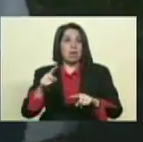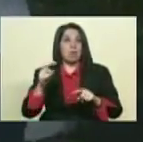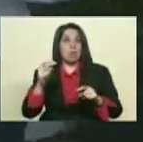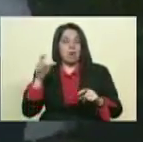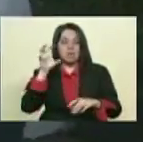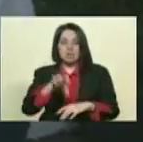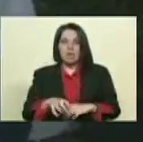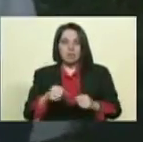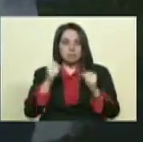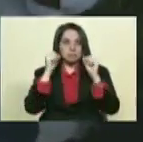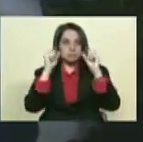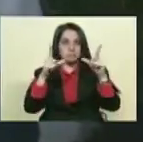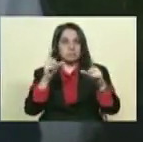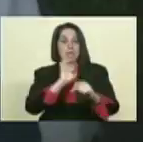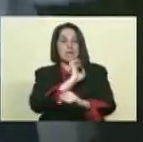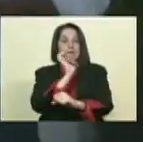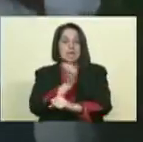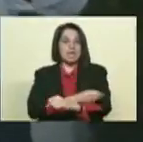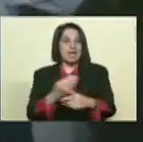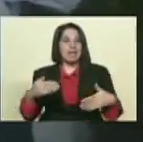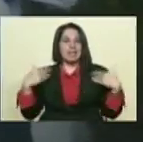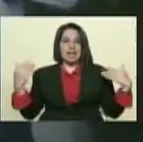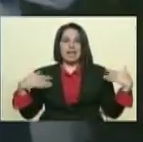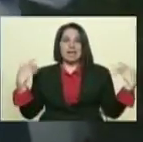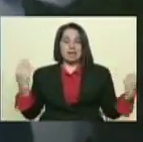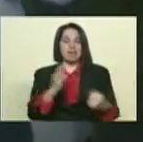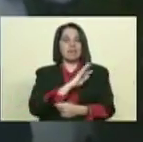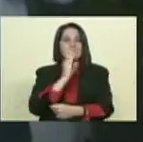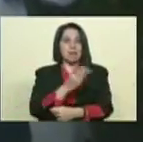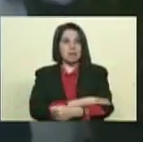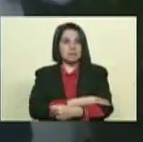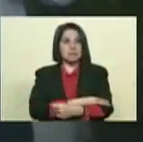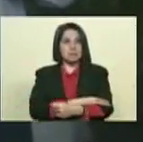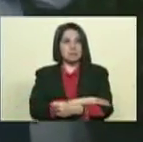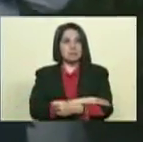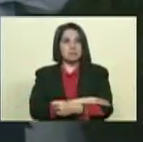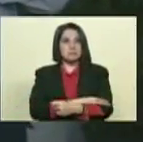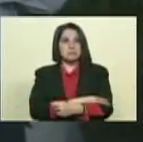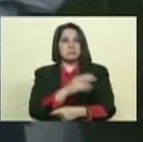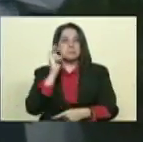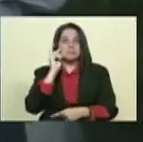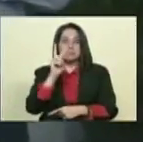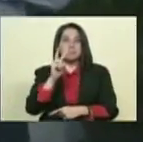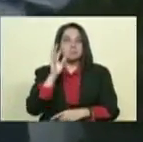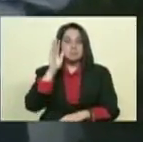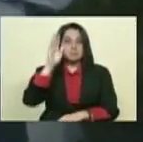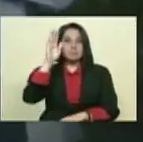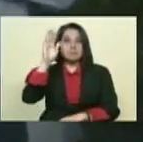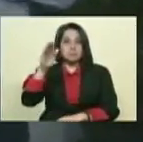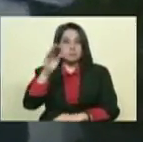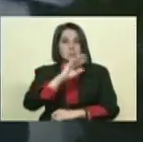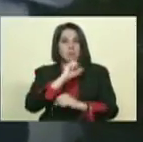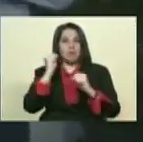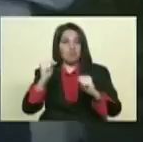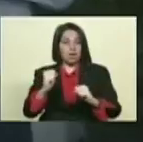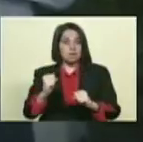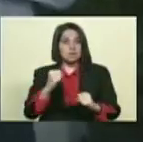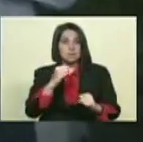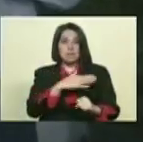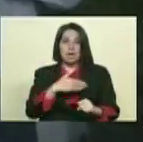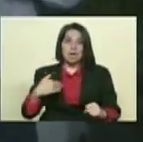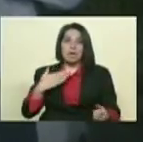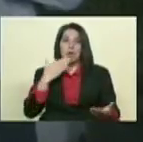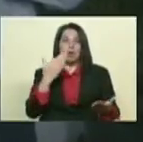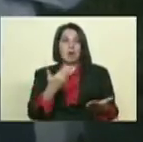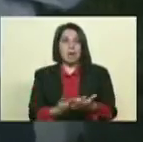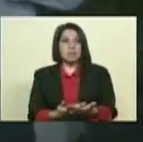que está lleno de energía, de alegría, de fortaleza y que mira hacia el futuro con mucha fuerza. Y quiero agradecer en nombre de